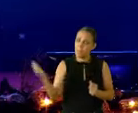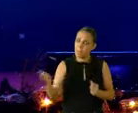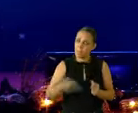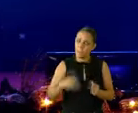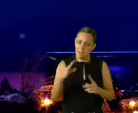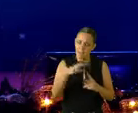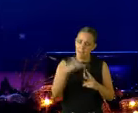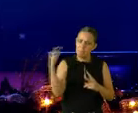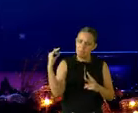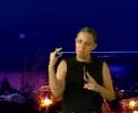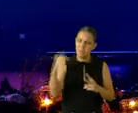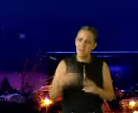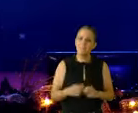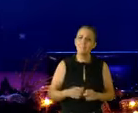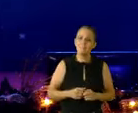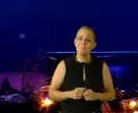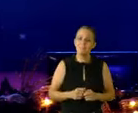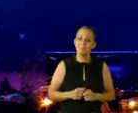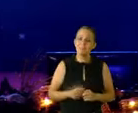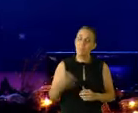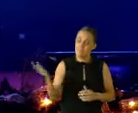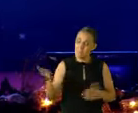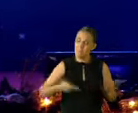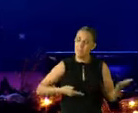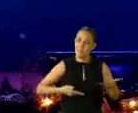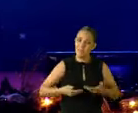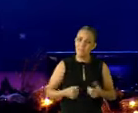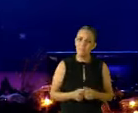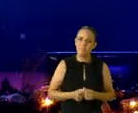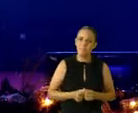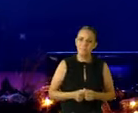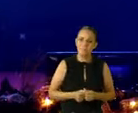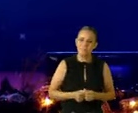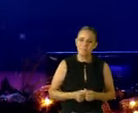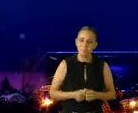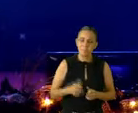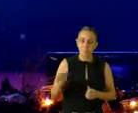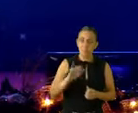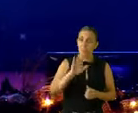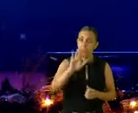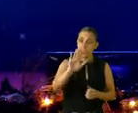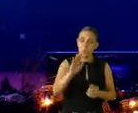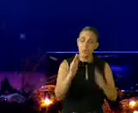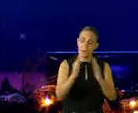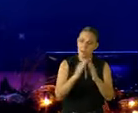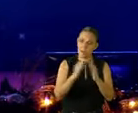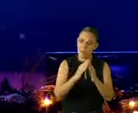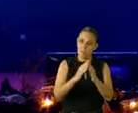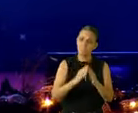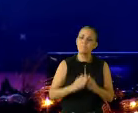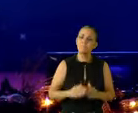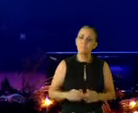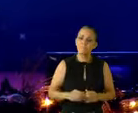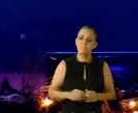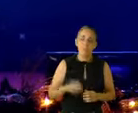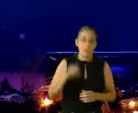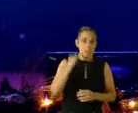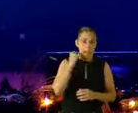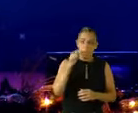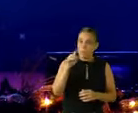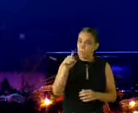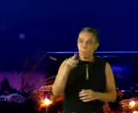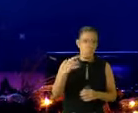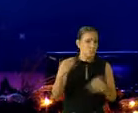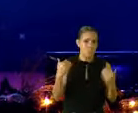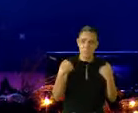están en casita, pero no en su casita, en la casa del Señor, que es el mejor lugar. Y si no tiene un lugar para adorar al Señor, puede hacer